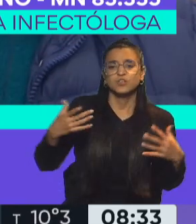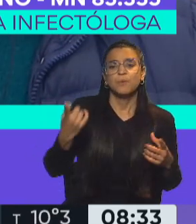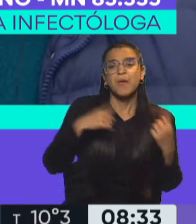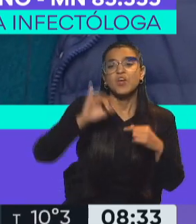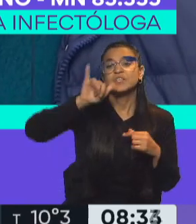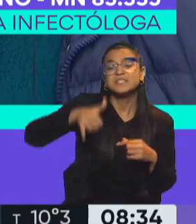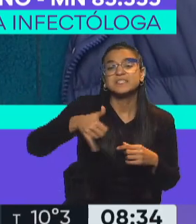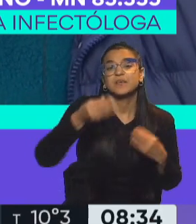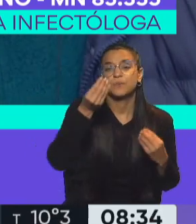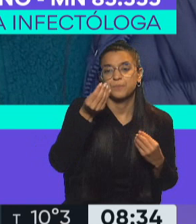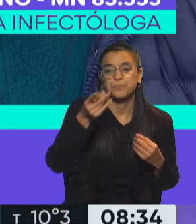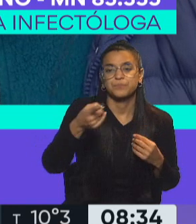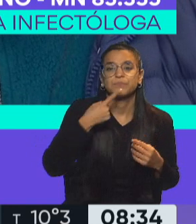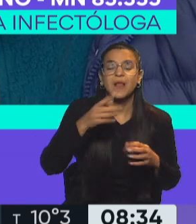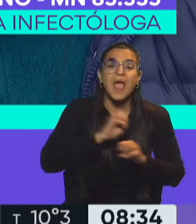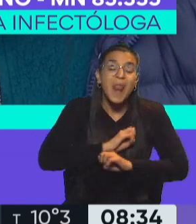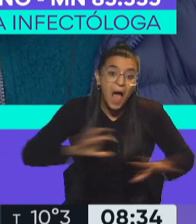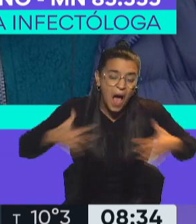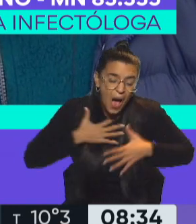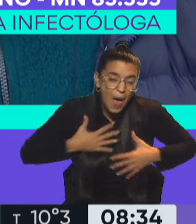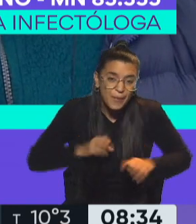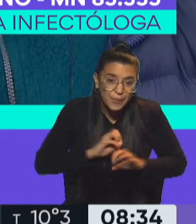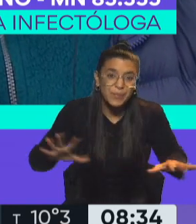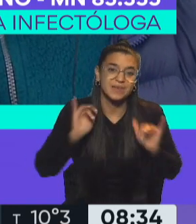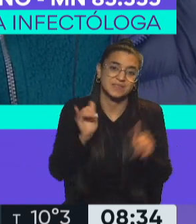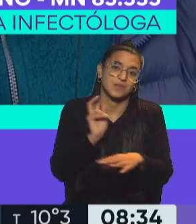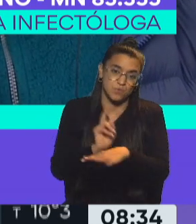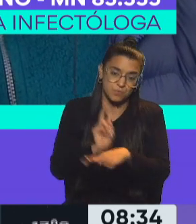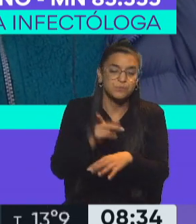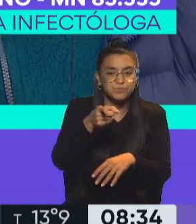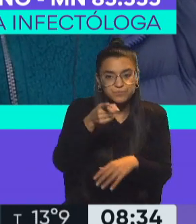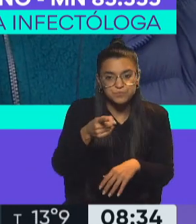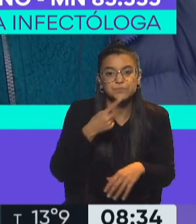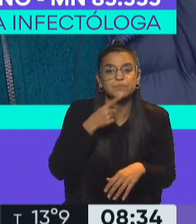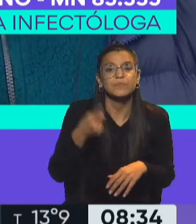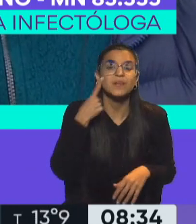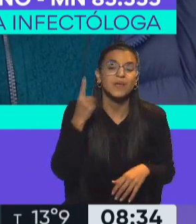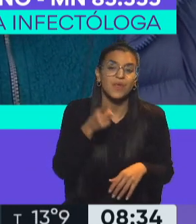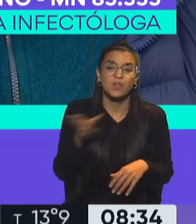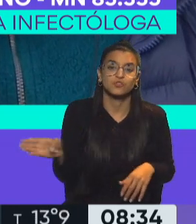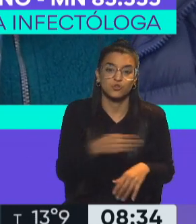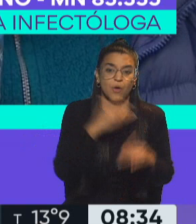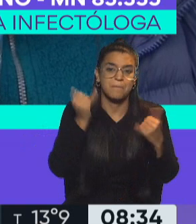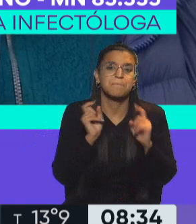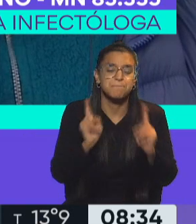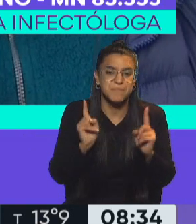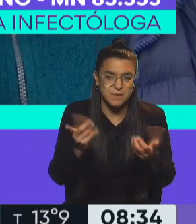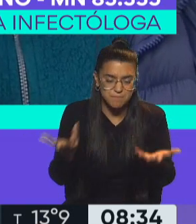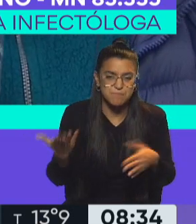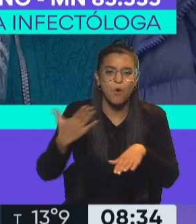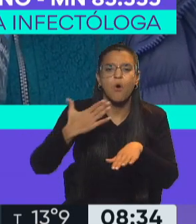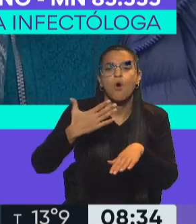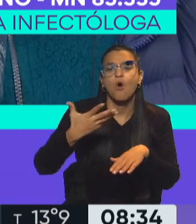sí los cuadros graves, ¿no es cierto? Y desde ese punto la idea es que todas tienen ese mismo tipo